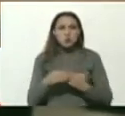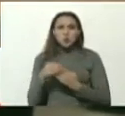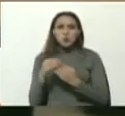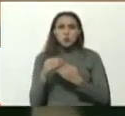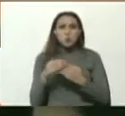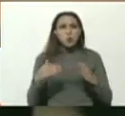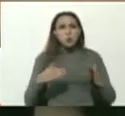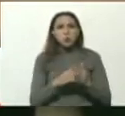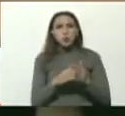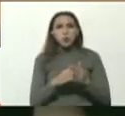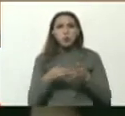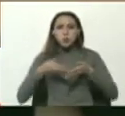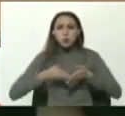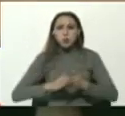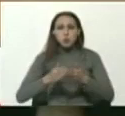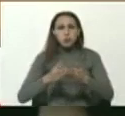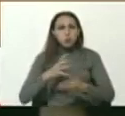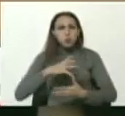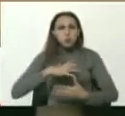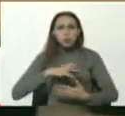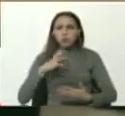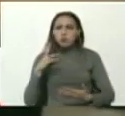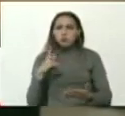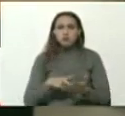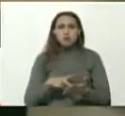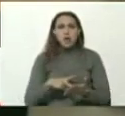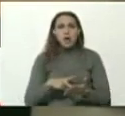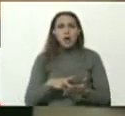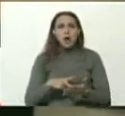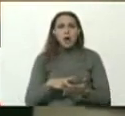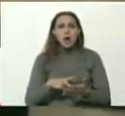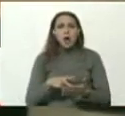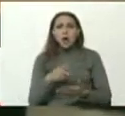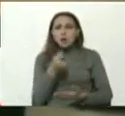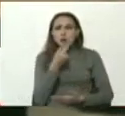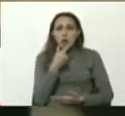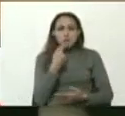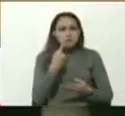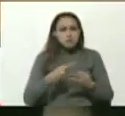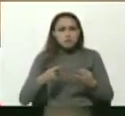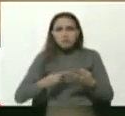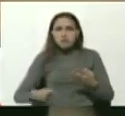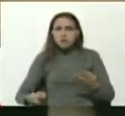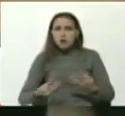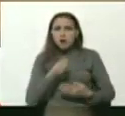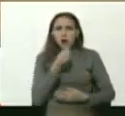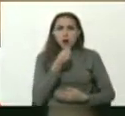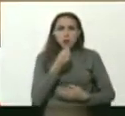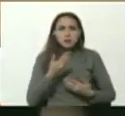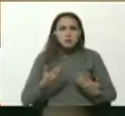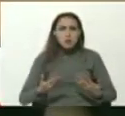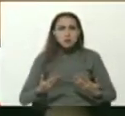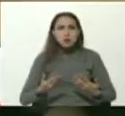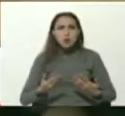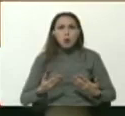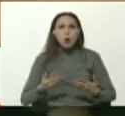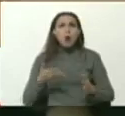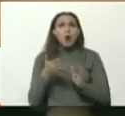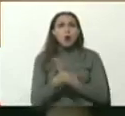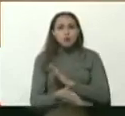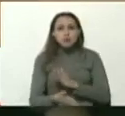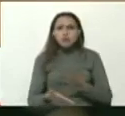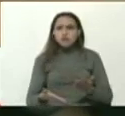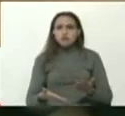extranjeros privan al Estado venezolano de recursos indispensables para adquirir alimentos, medicinas e insumos